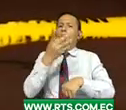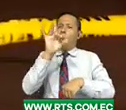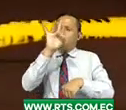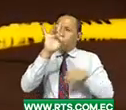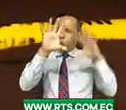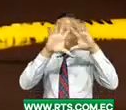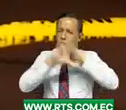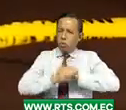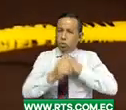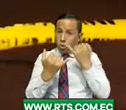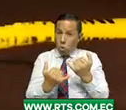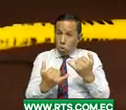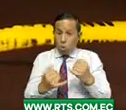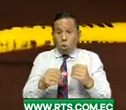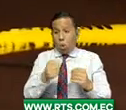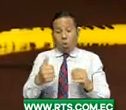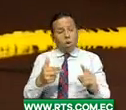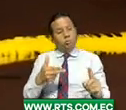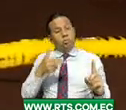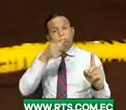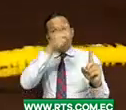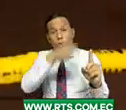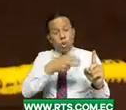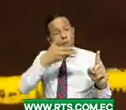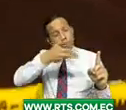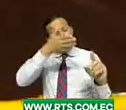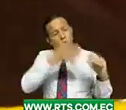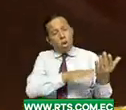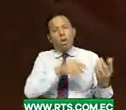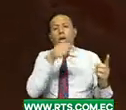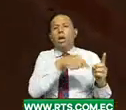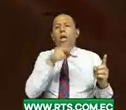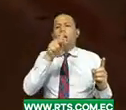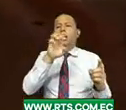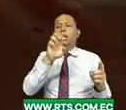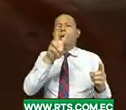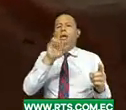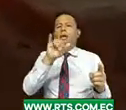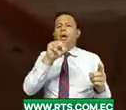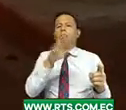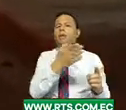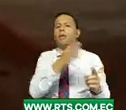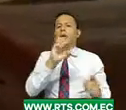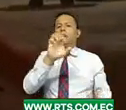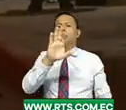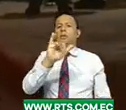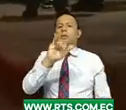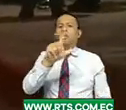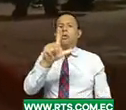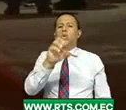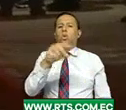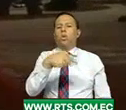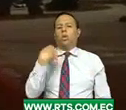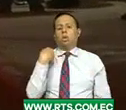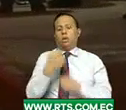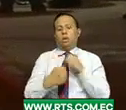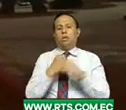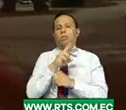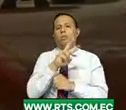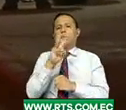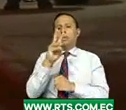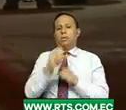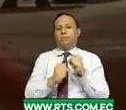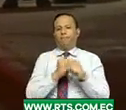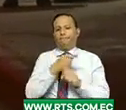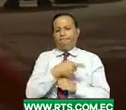asesinaron a un ciudadano que responde al nombre de Kevin Castillo, de 26 años. Según un reporte policial, sí